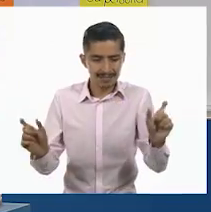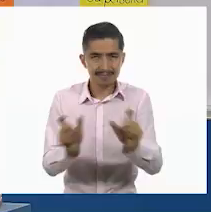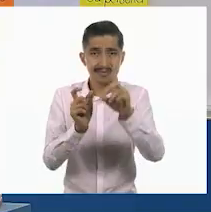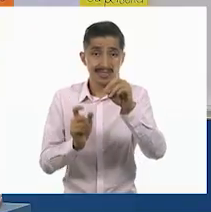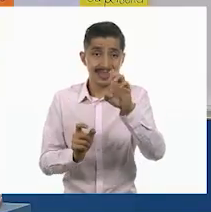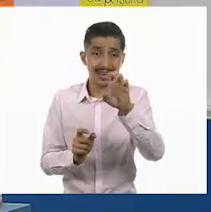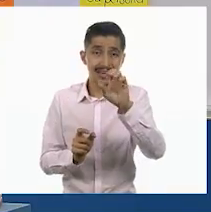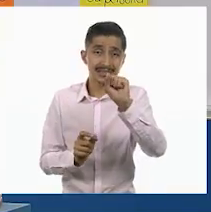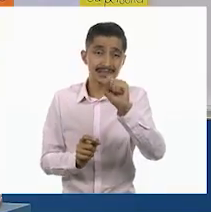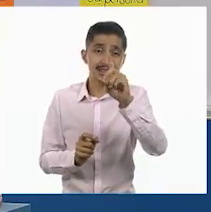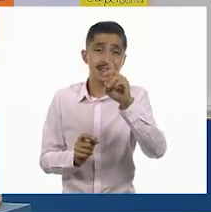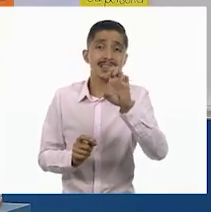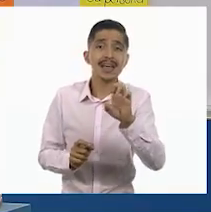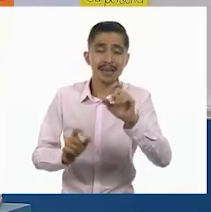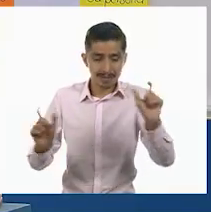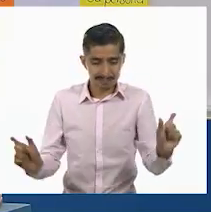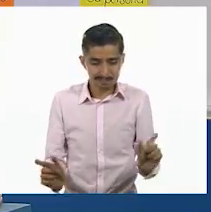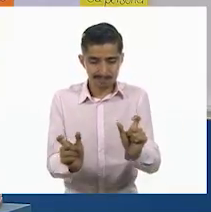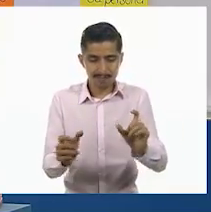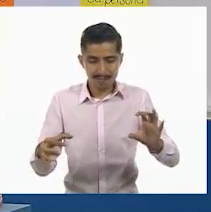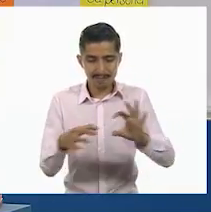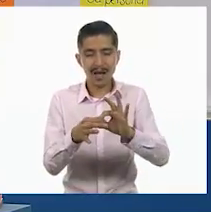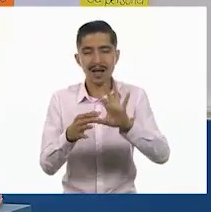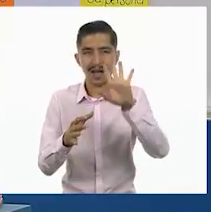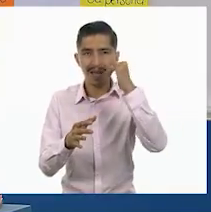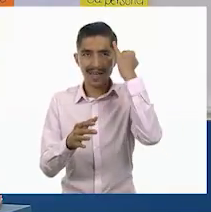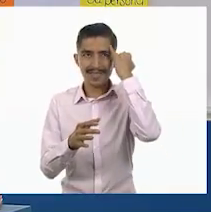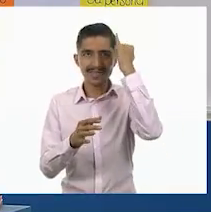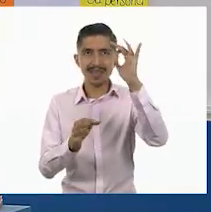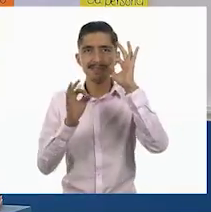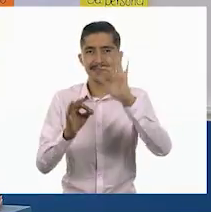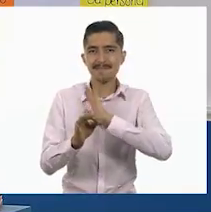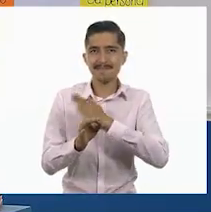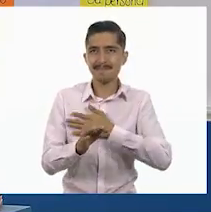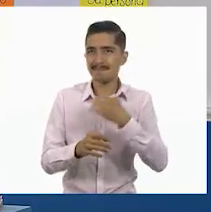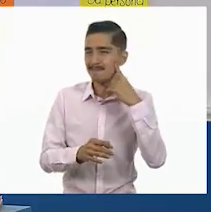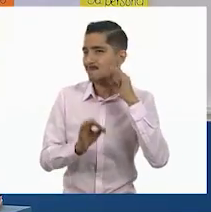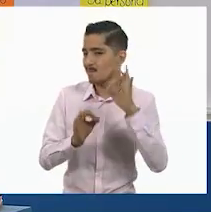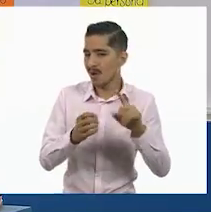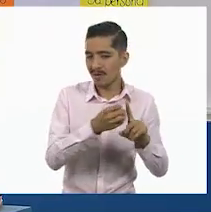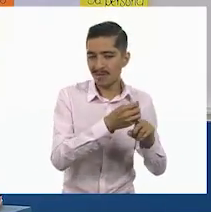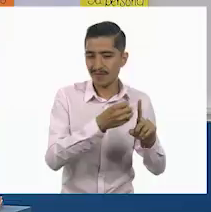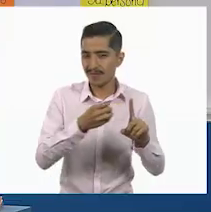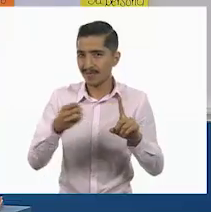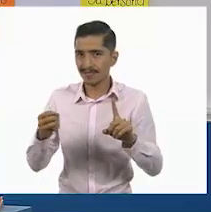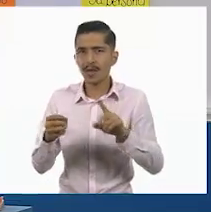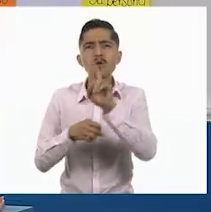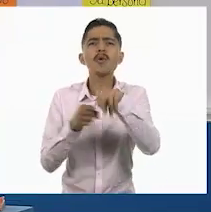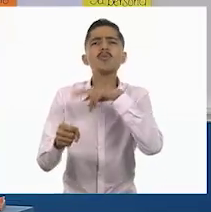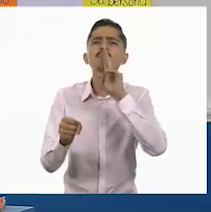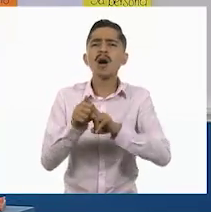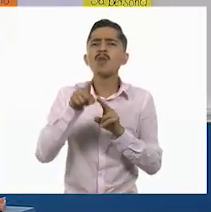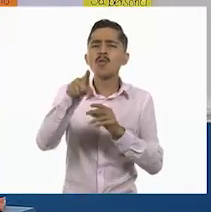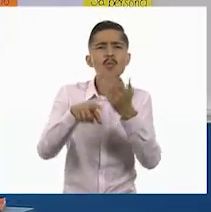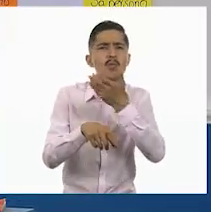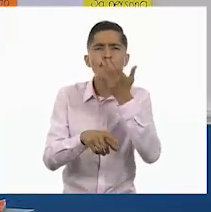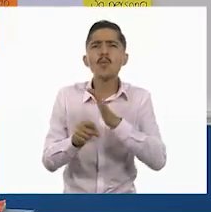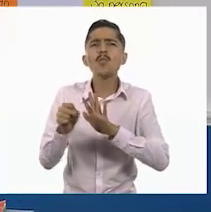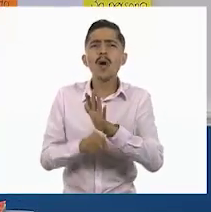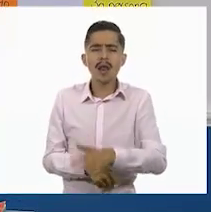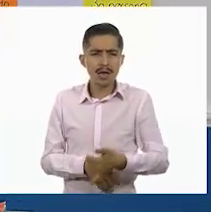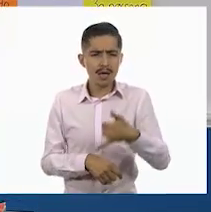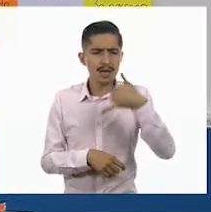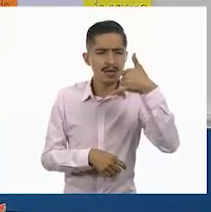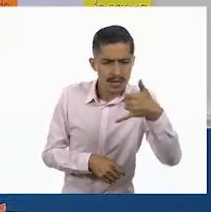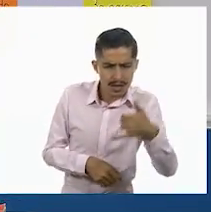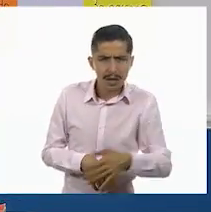palabras nos van a servir para conectar las ideas. La más común y la que normalmente ocupan ustedes son la letra I, la